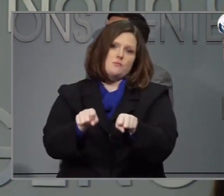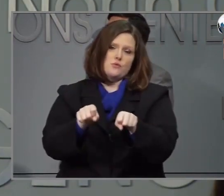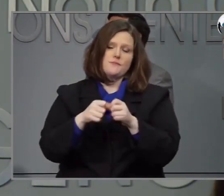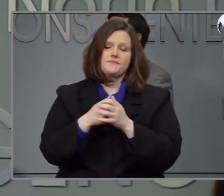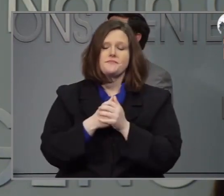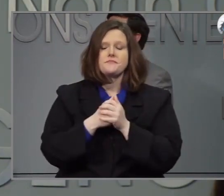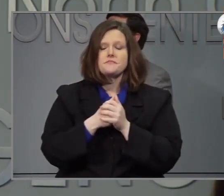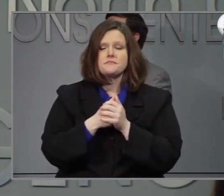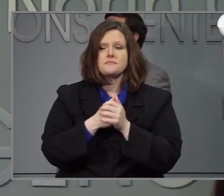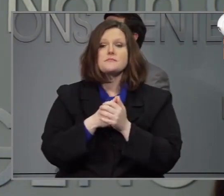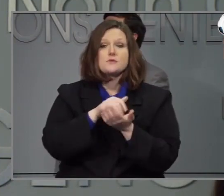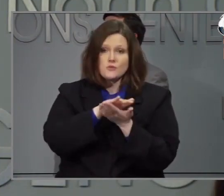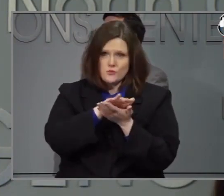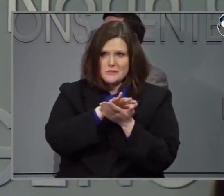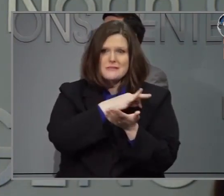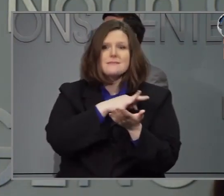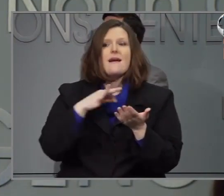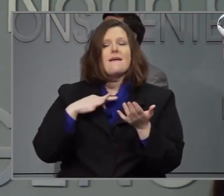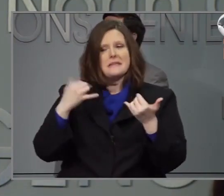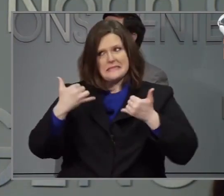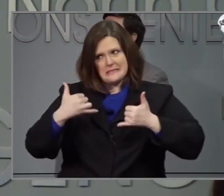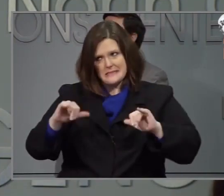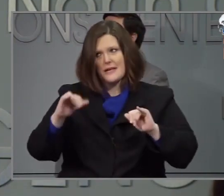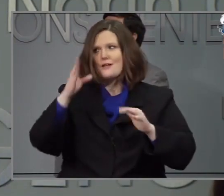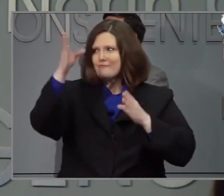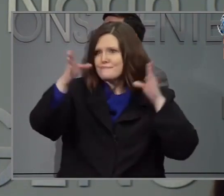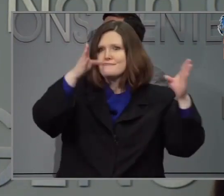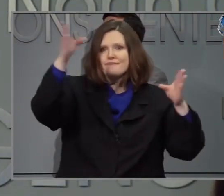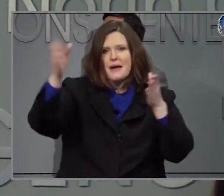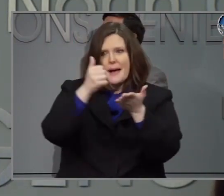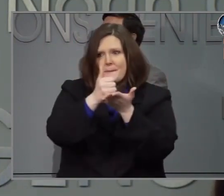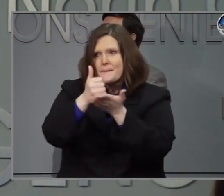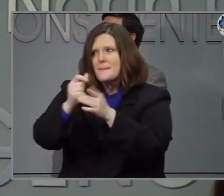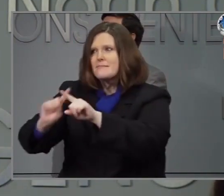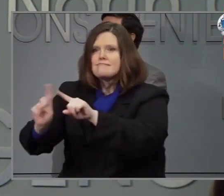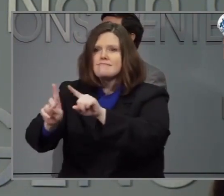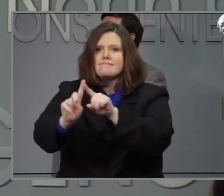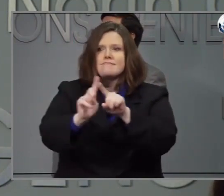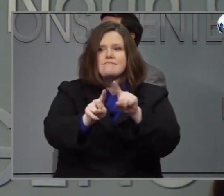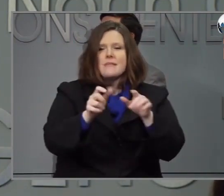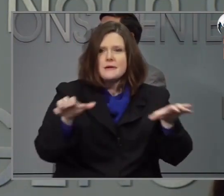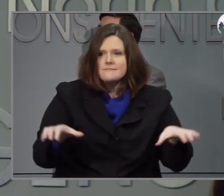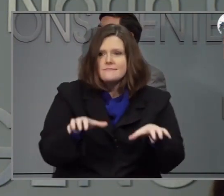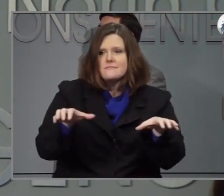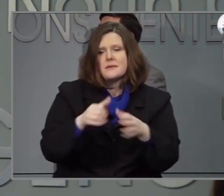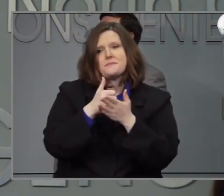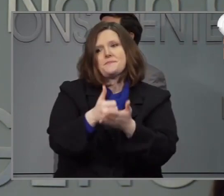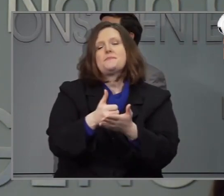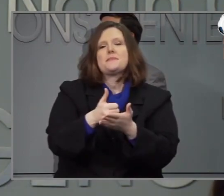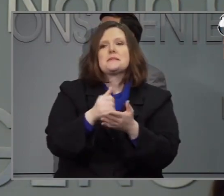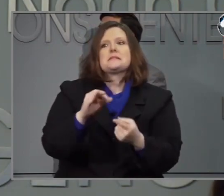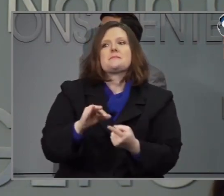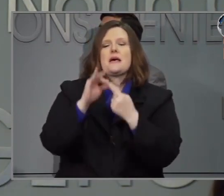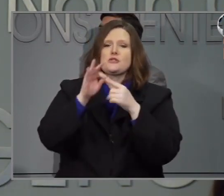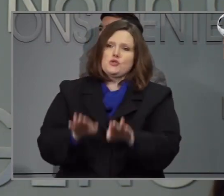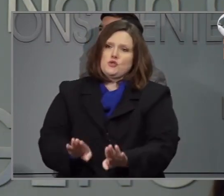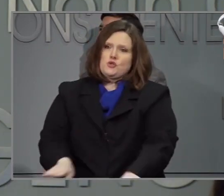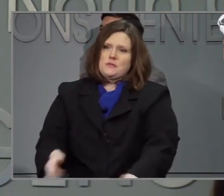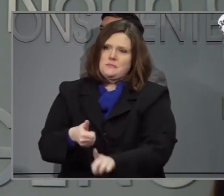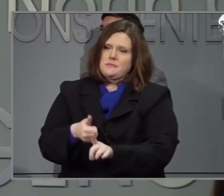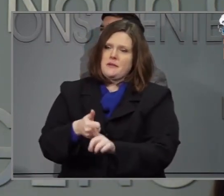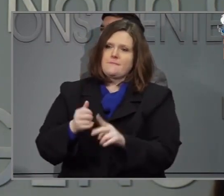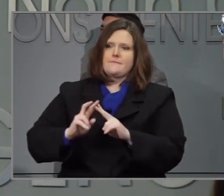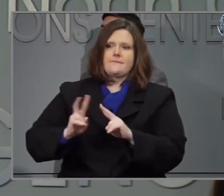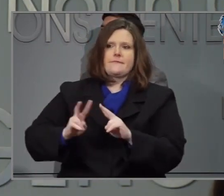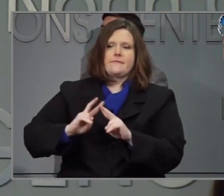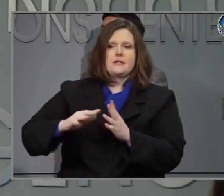pronto posible y para los empleados de las escuelas que todavía siguen trabajando haciéndose